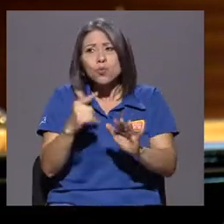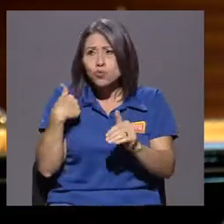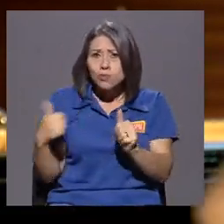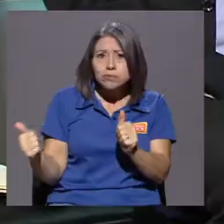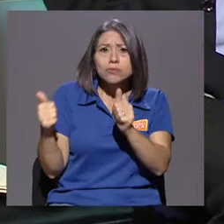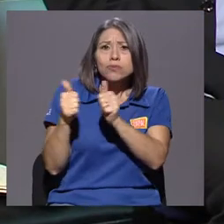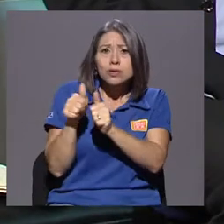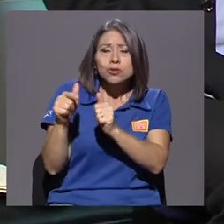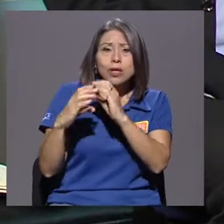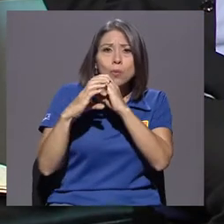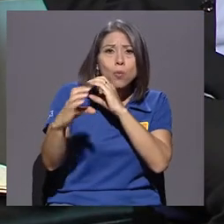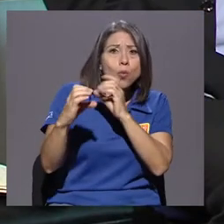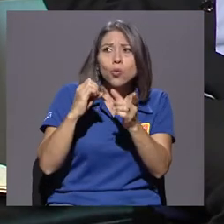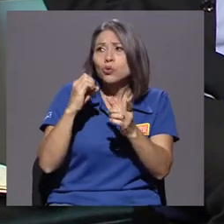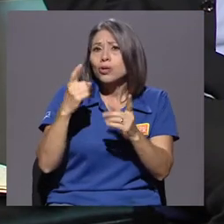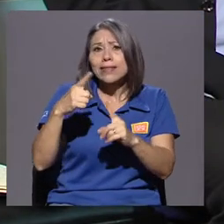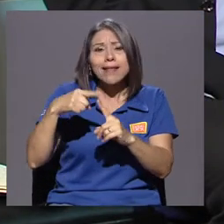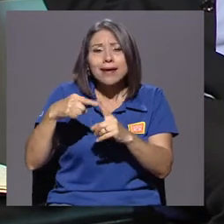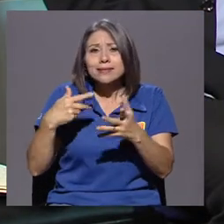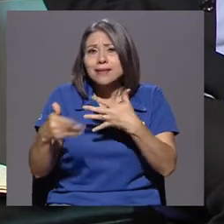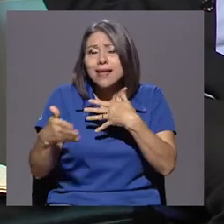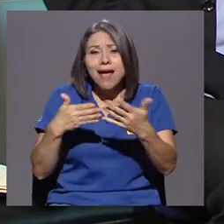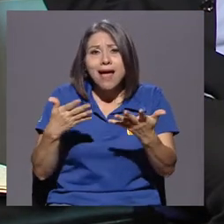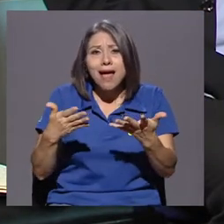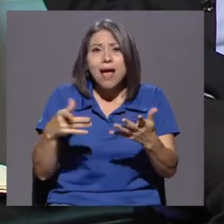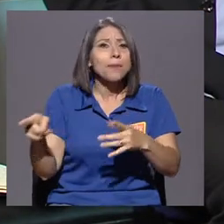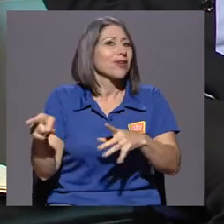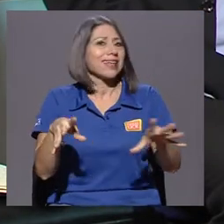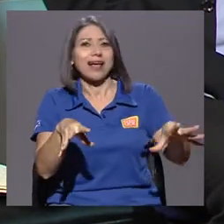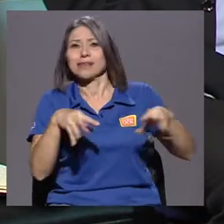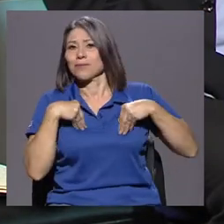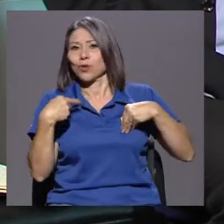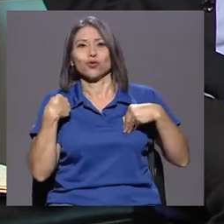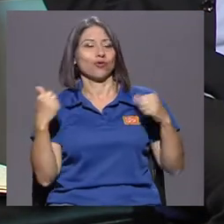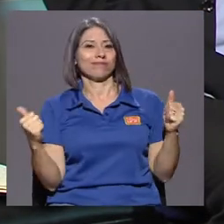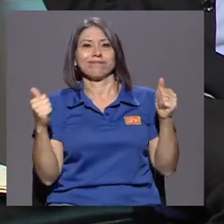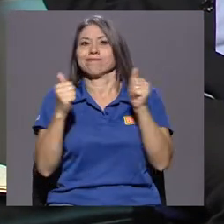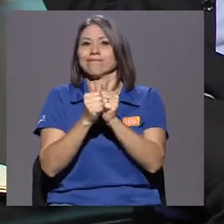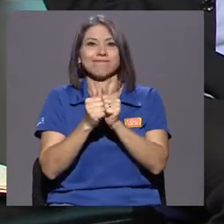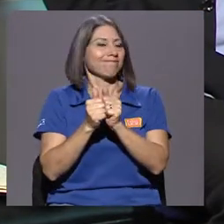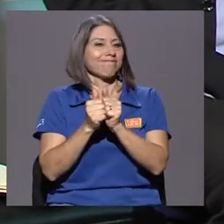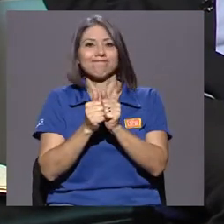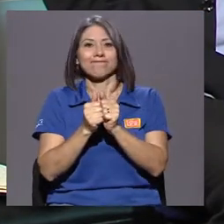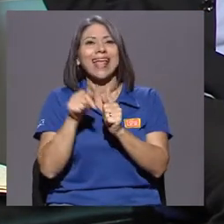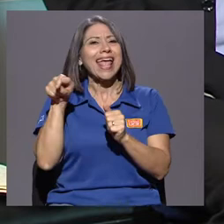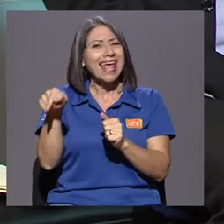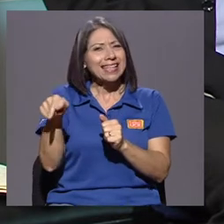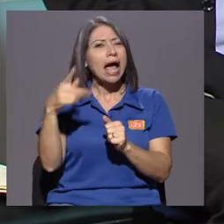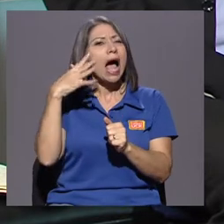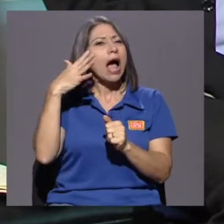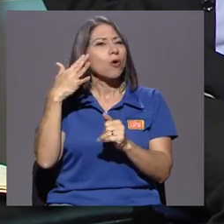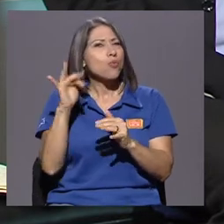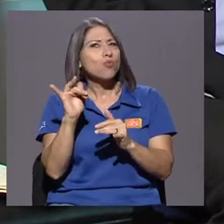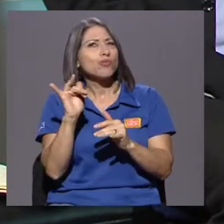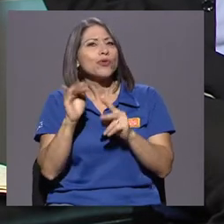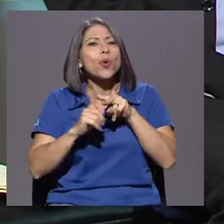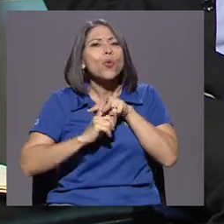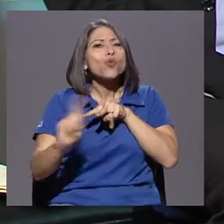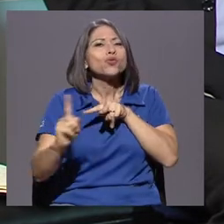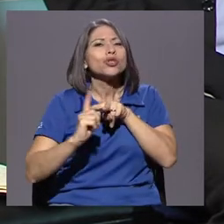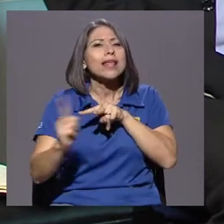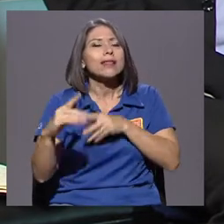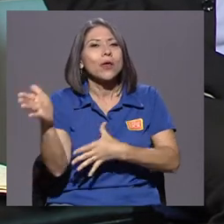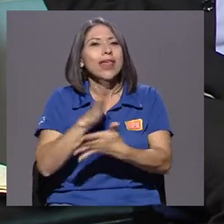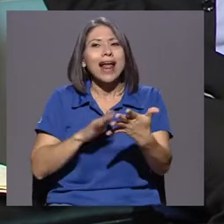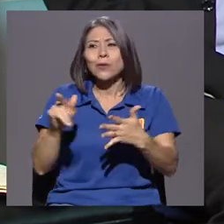la parada del bus o al taxi a o donde sea nunca aceptó que la acompañará de vuelta ella andaba huyendo de algo ella